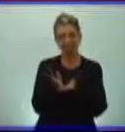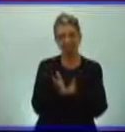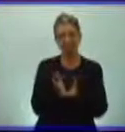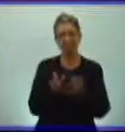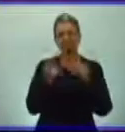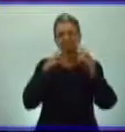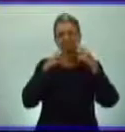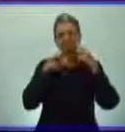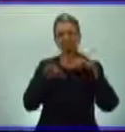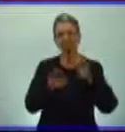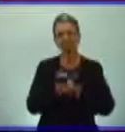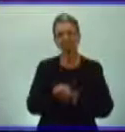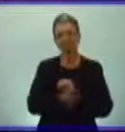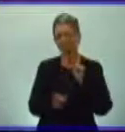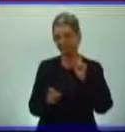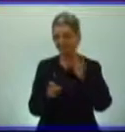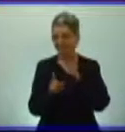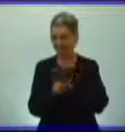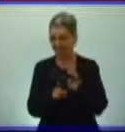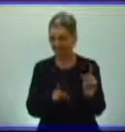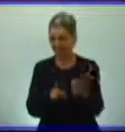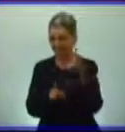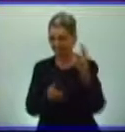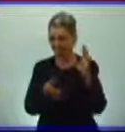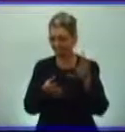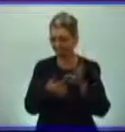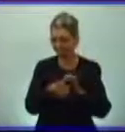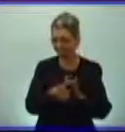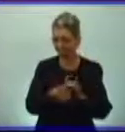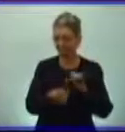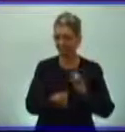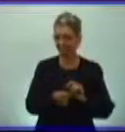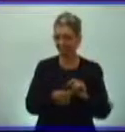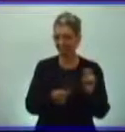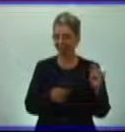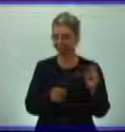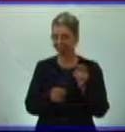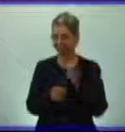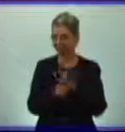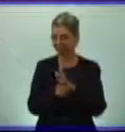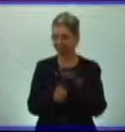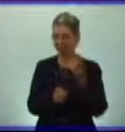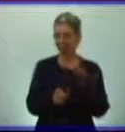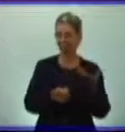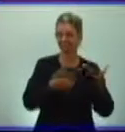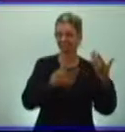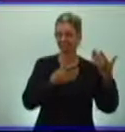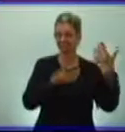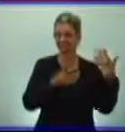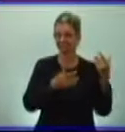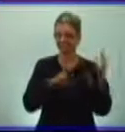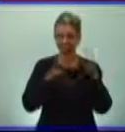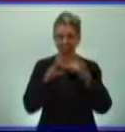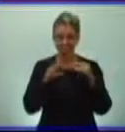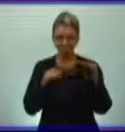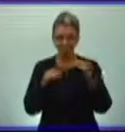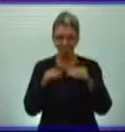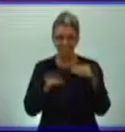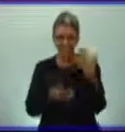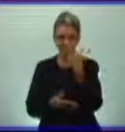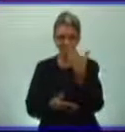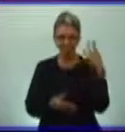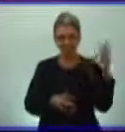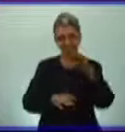Vivimos. Comencemos con primer grado. En encuentros anteriores hemos estado conversando sobre las plantas y